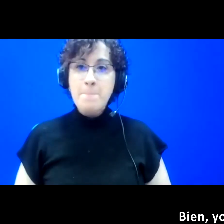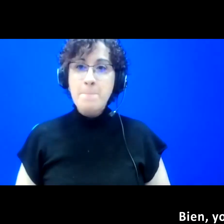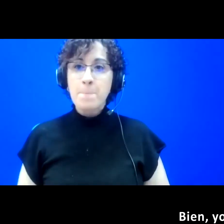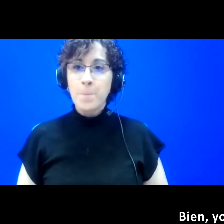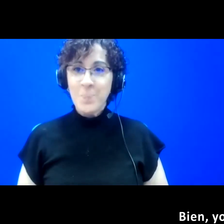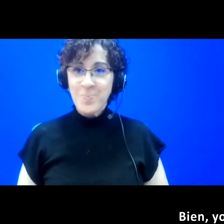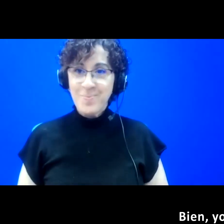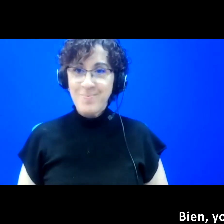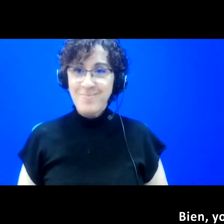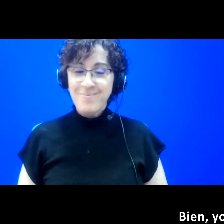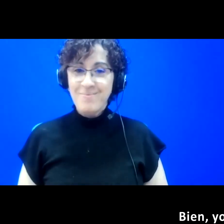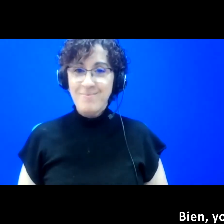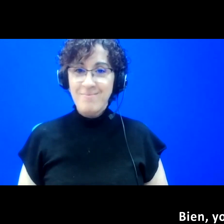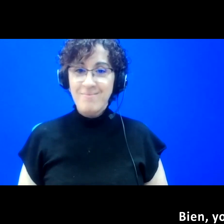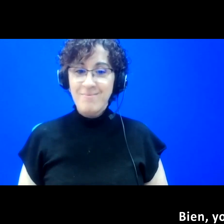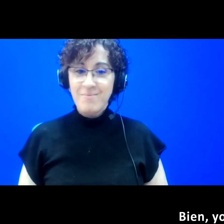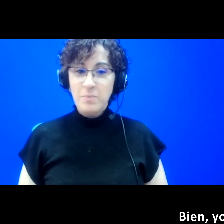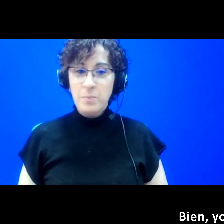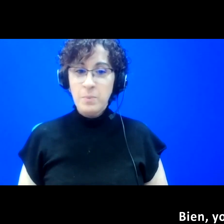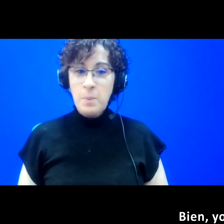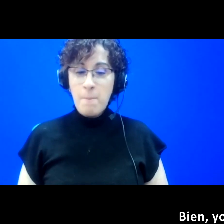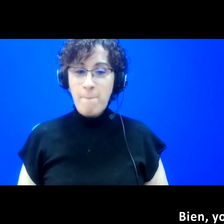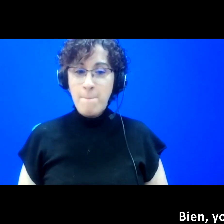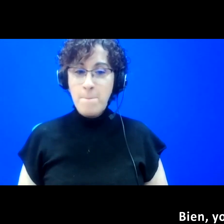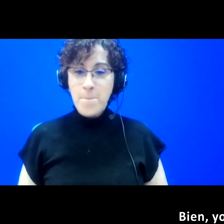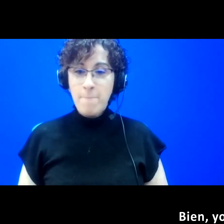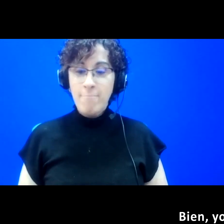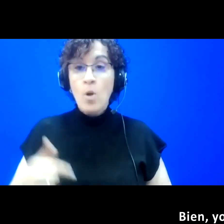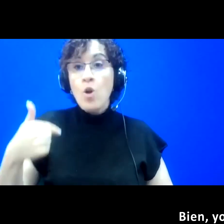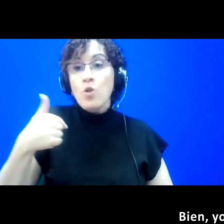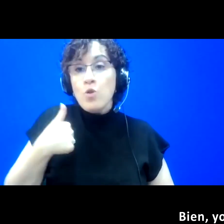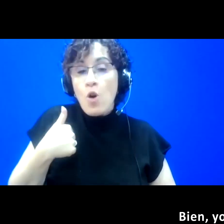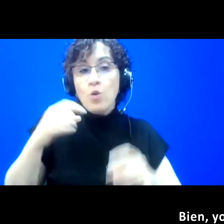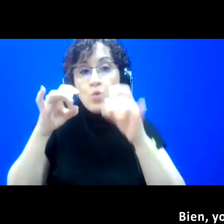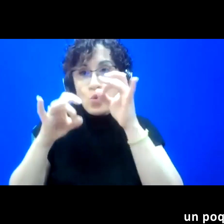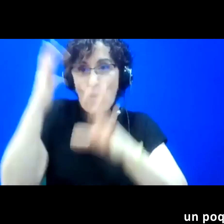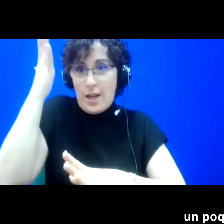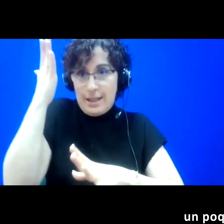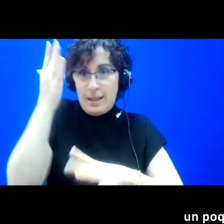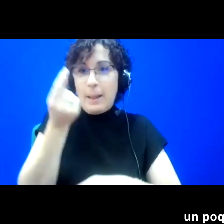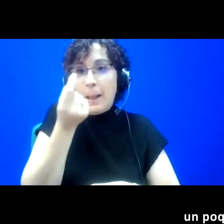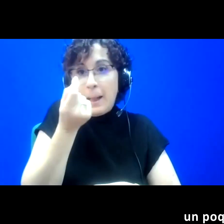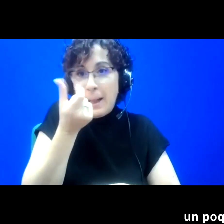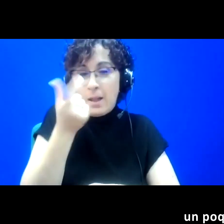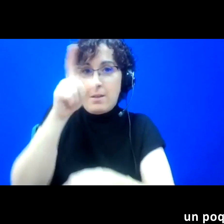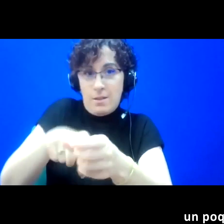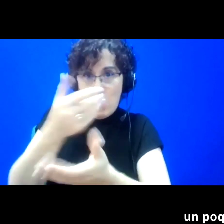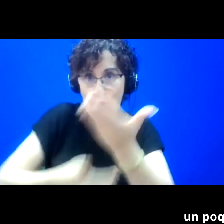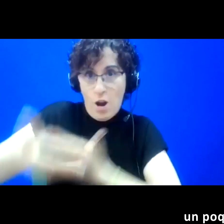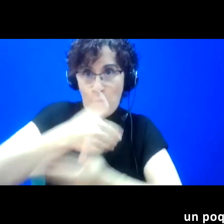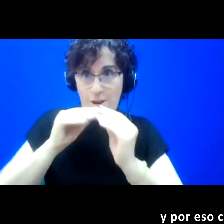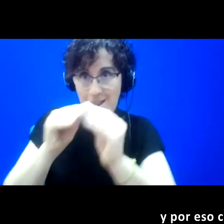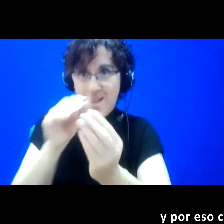Bien, yo he tenido la fortuna de colaborar un poquito en la elaboración de este informe y por